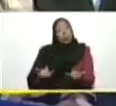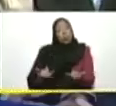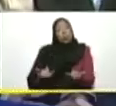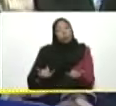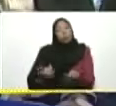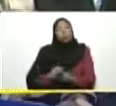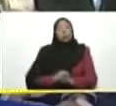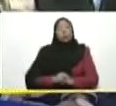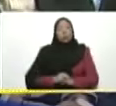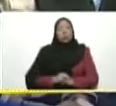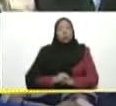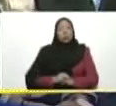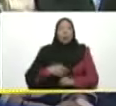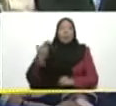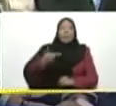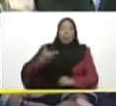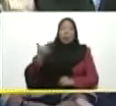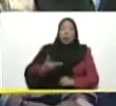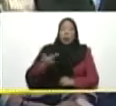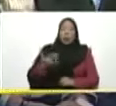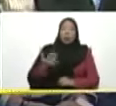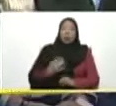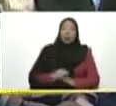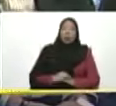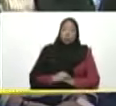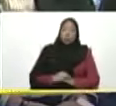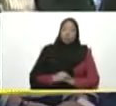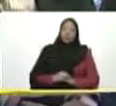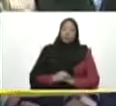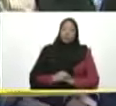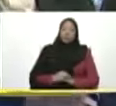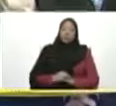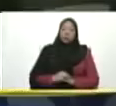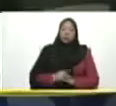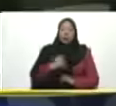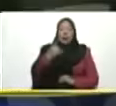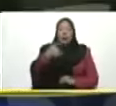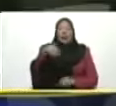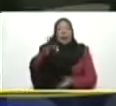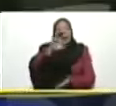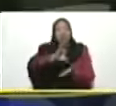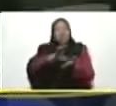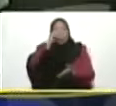Estambul es una ciudad gigantesca. La mitad de Estambul